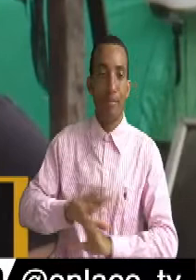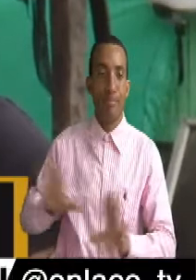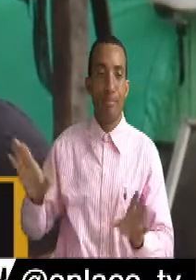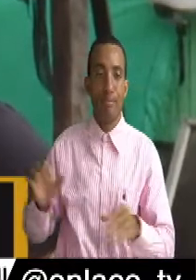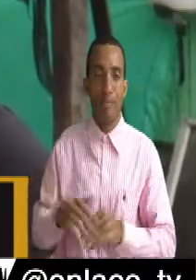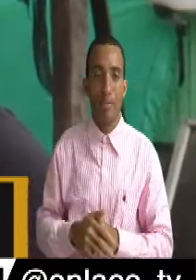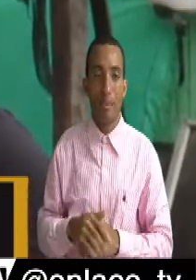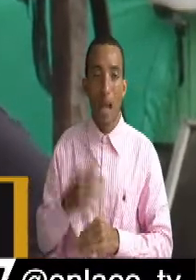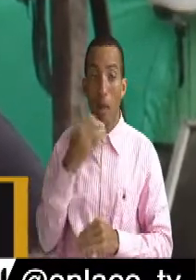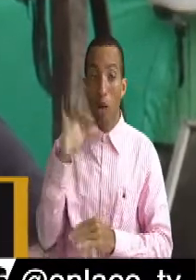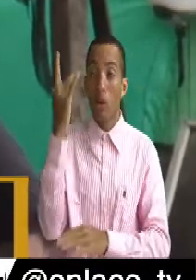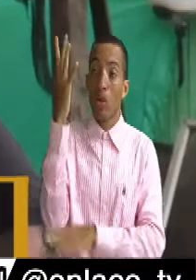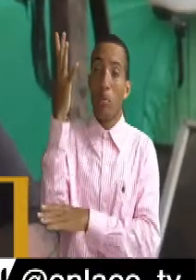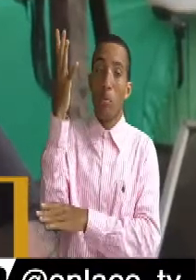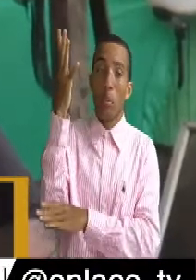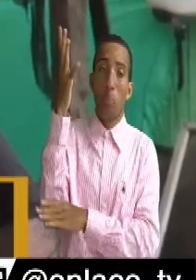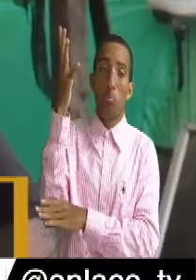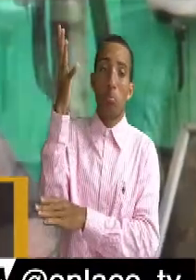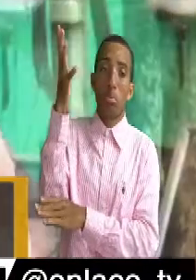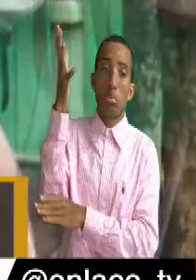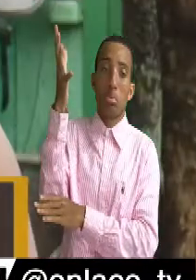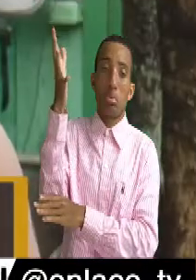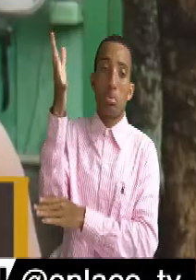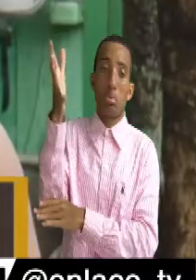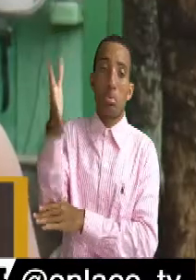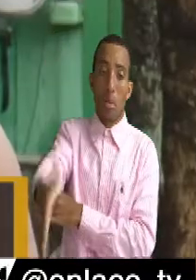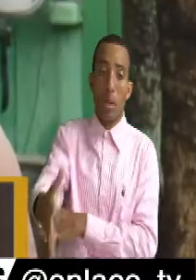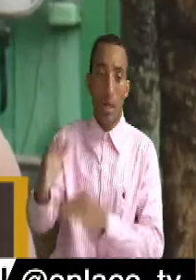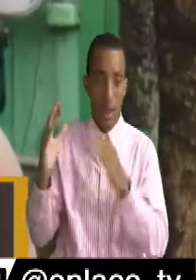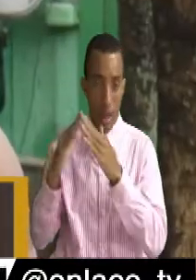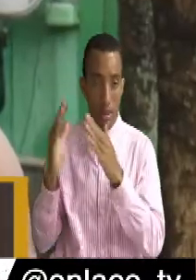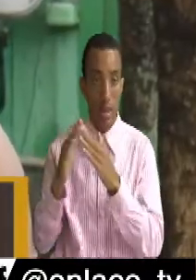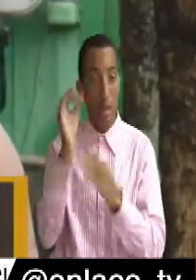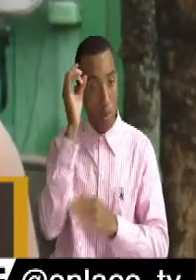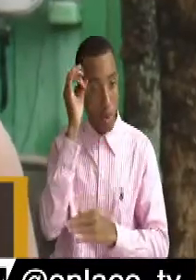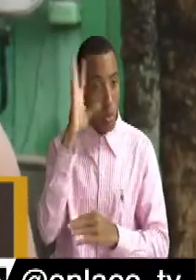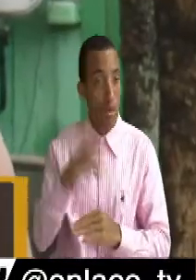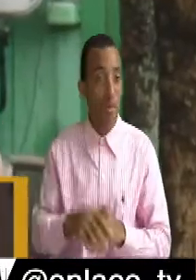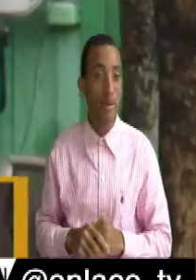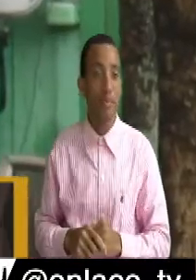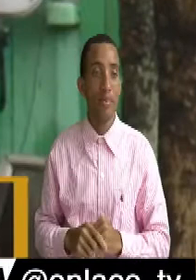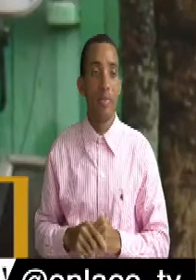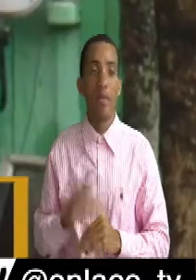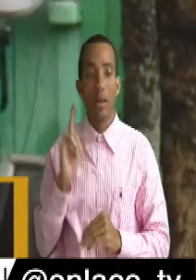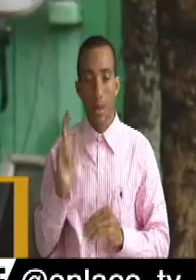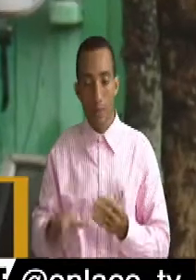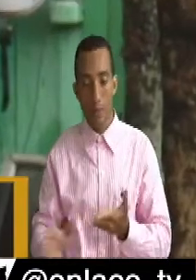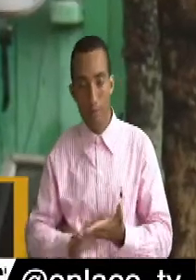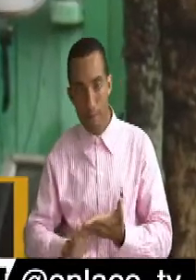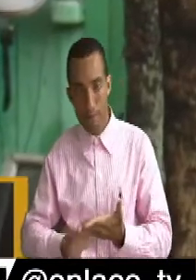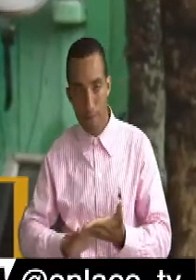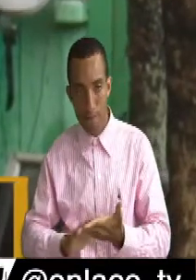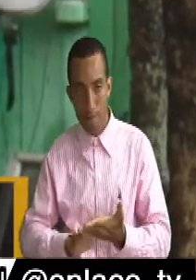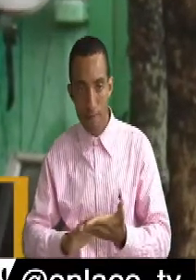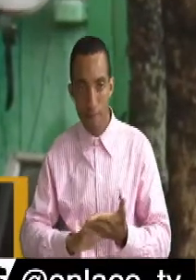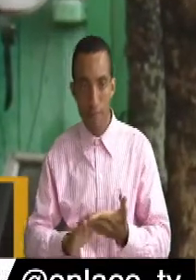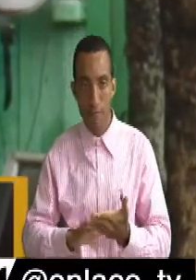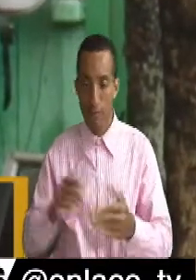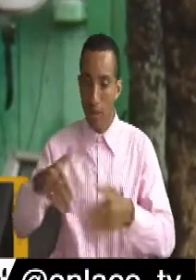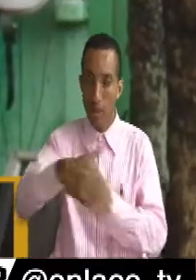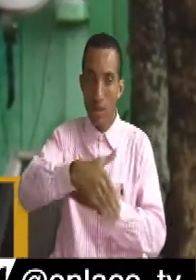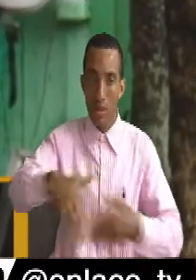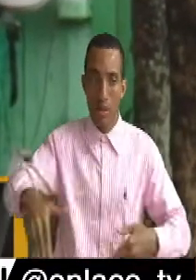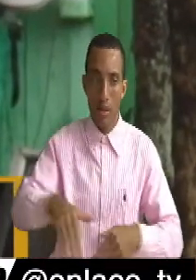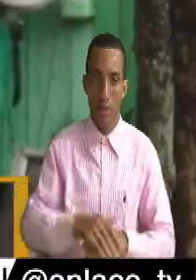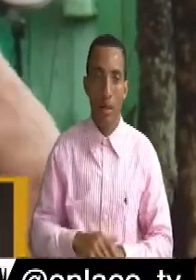en el momento de ceder, vas hacia encima de la casa. Que a ver qué, porque de todas maneras hay que arreglar la calle, porque esto va a quedar incomunicado de acá, de la entrada de